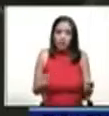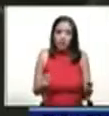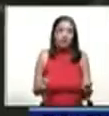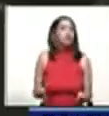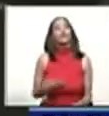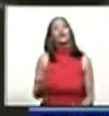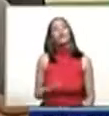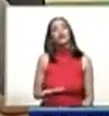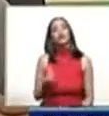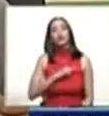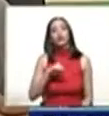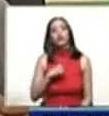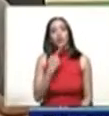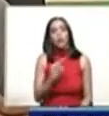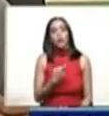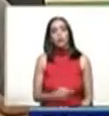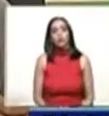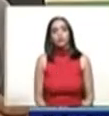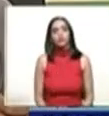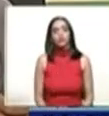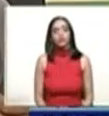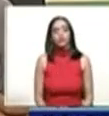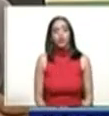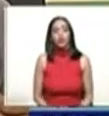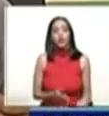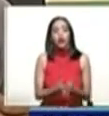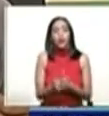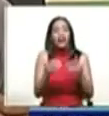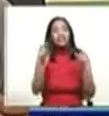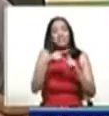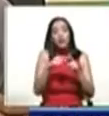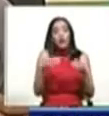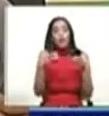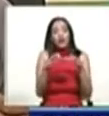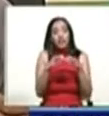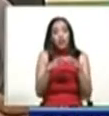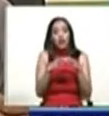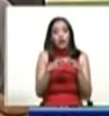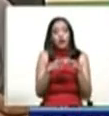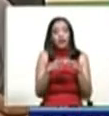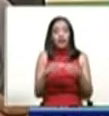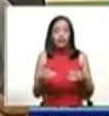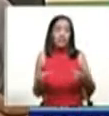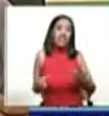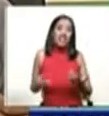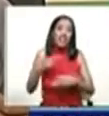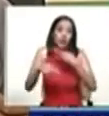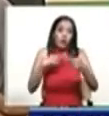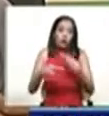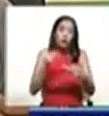importante que nosotros se lo digamos a la gente. Lo que pasa con ese tipo de compañeros es que de una u otra manera la revolución bolivariana se